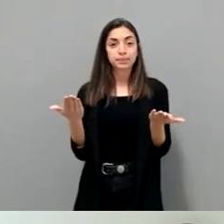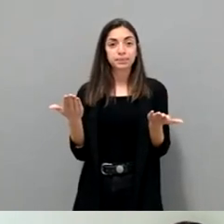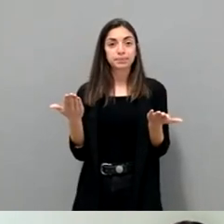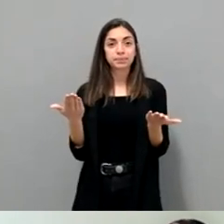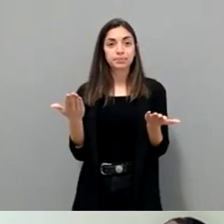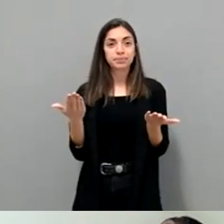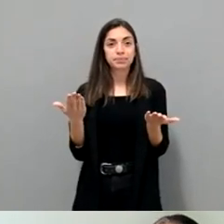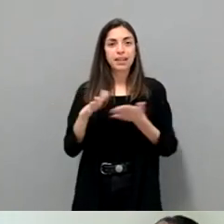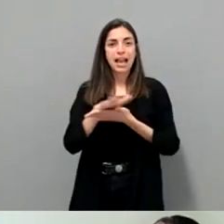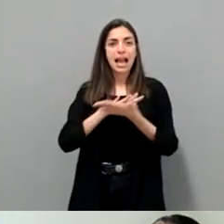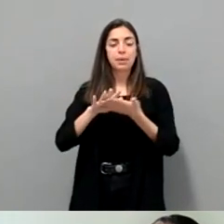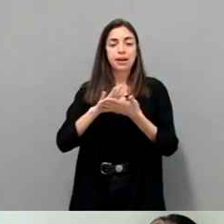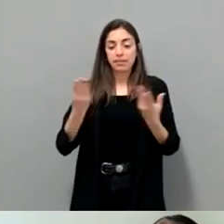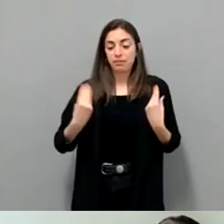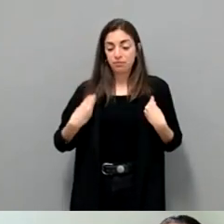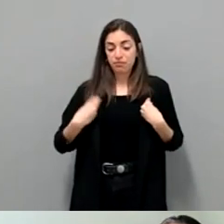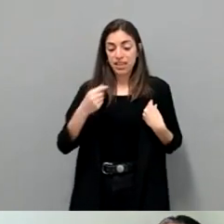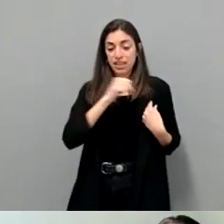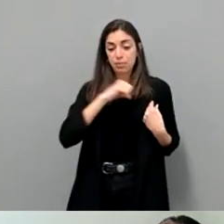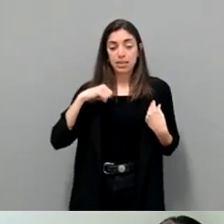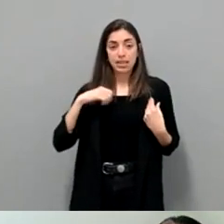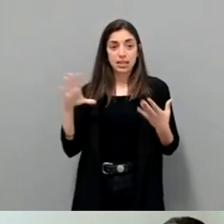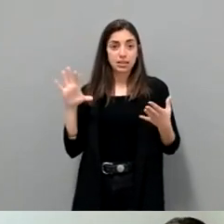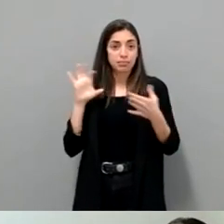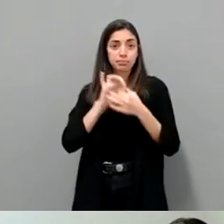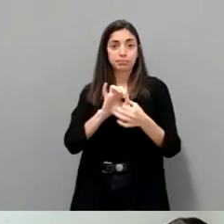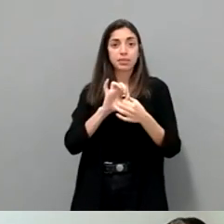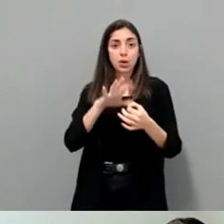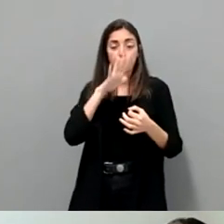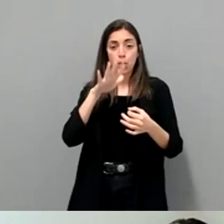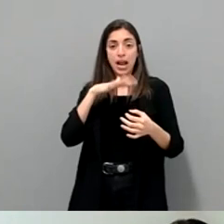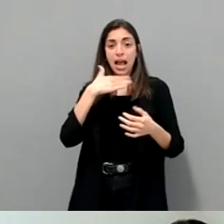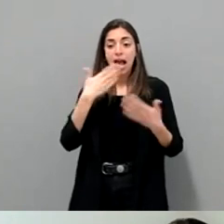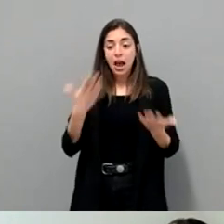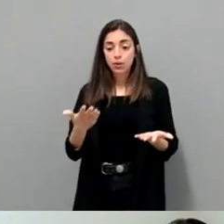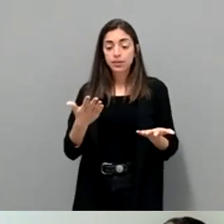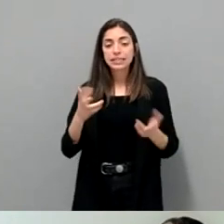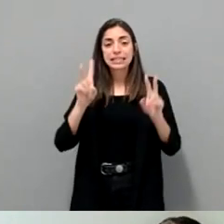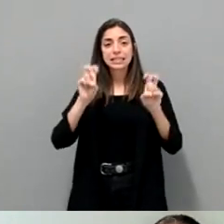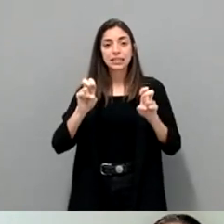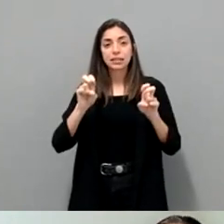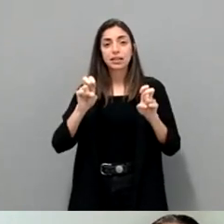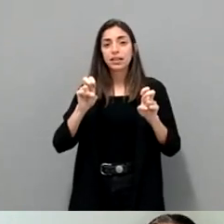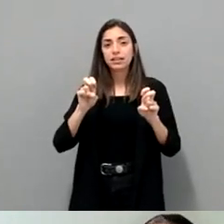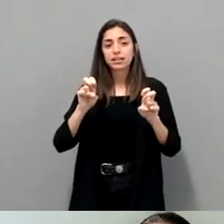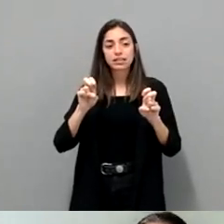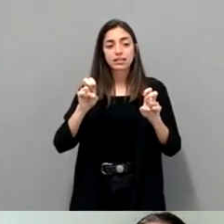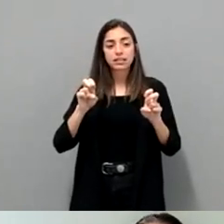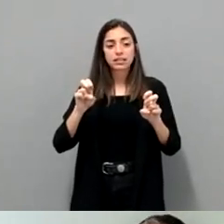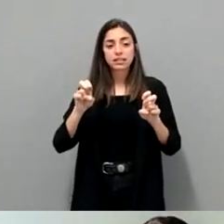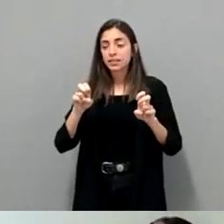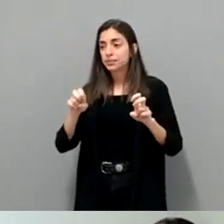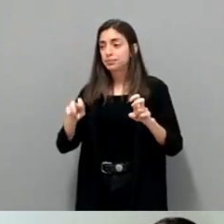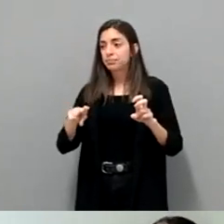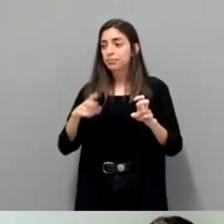comentar todo el tema de la vida independiente, porque tenemos encima la estrategia de desinstitucionalización, es encima de la mesa, Y a